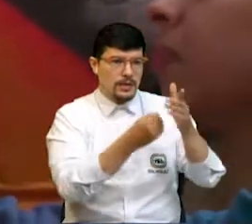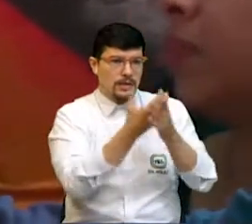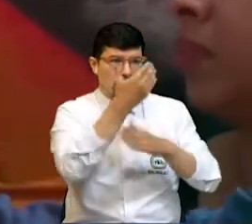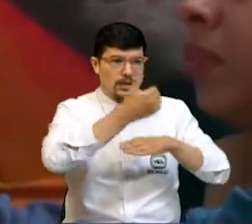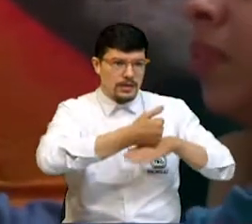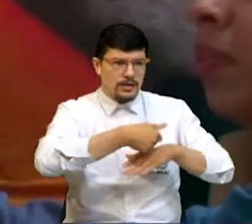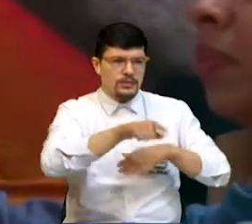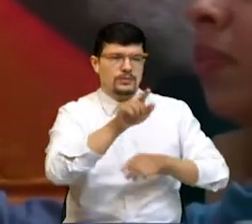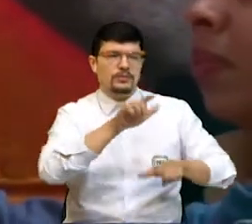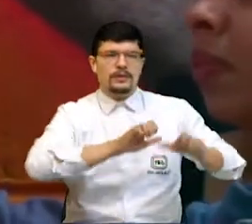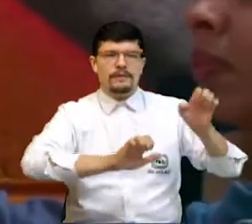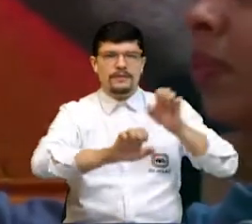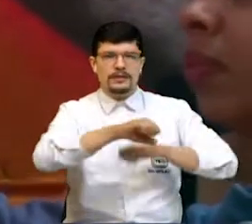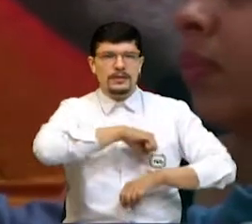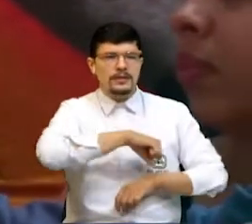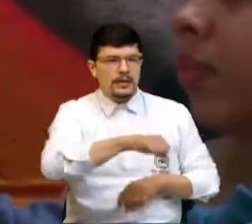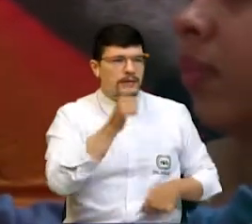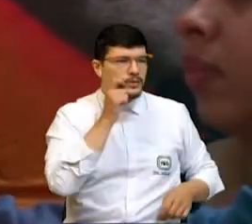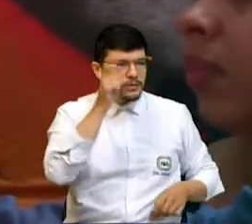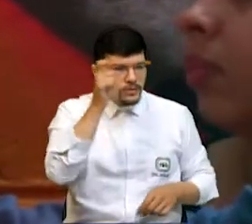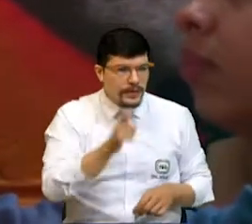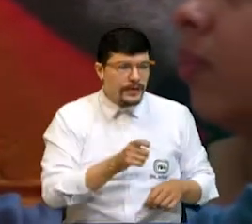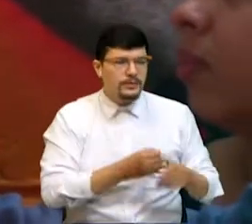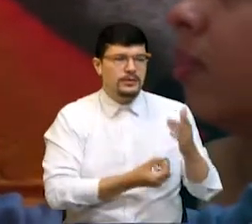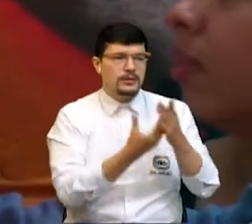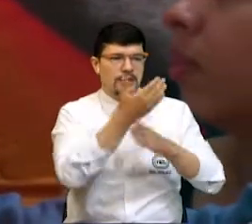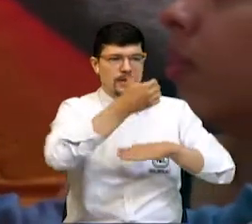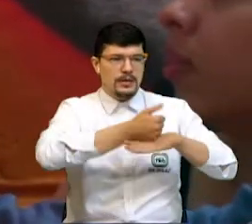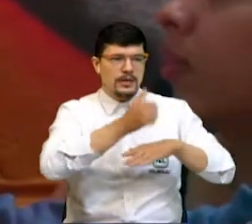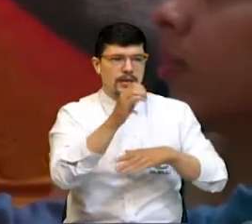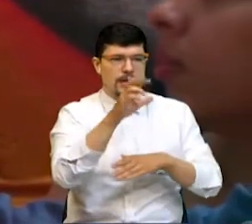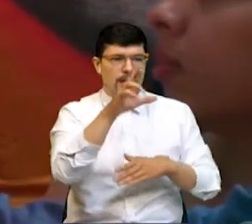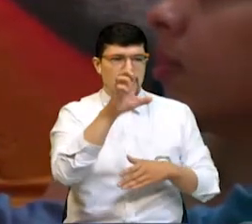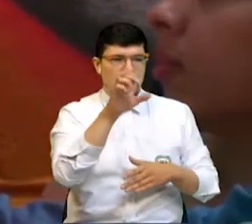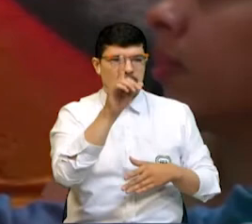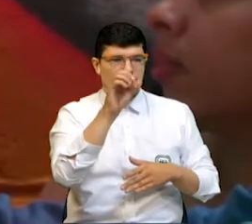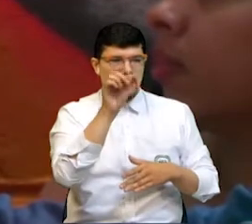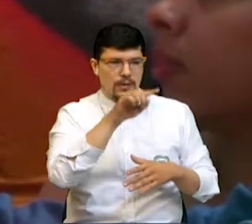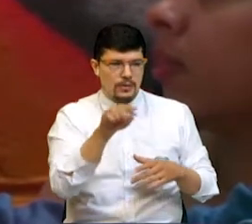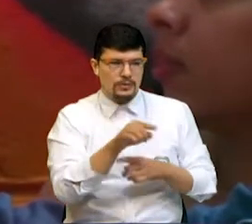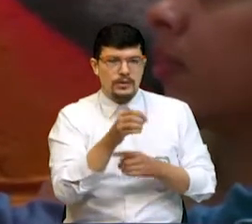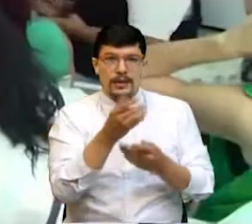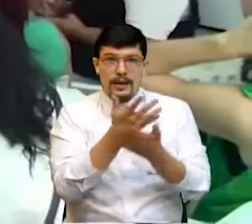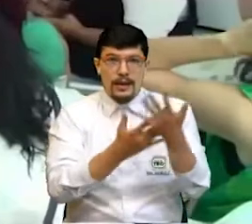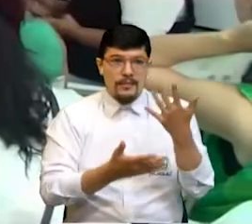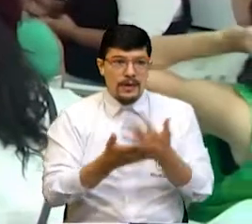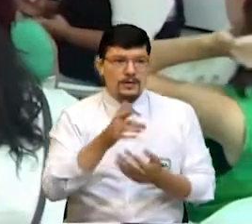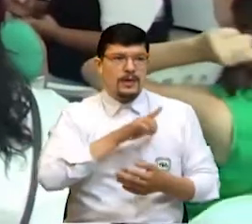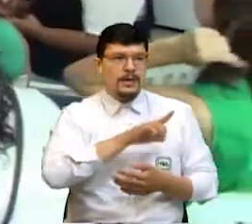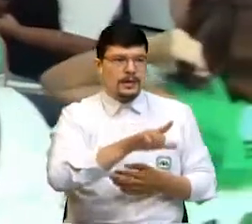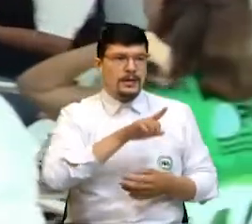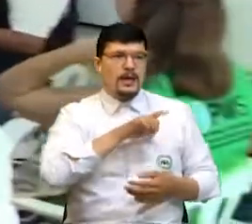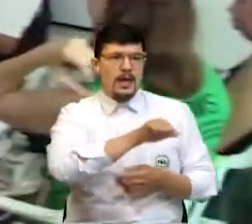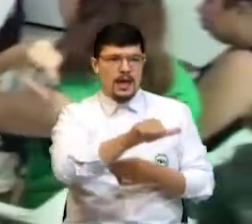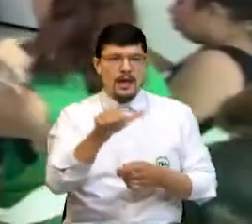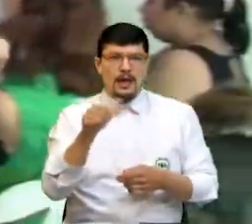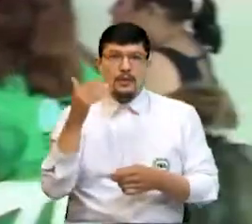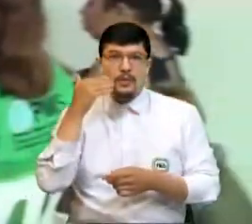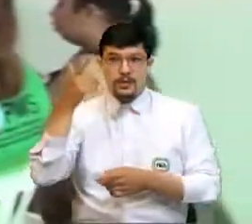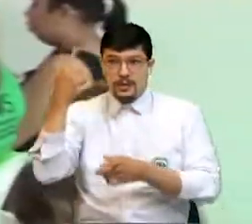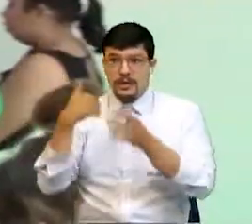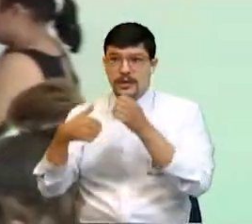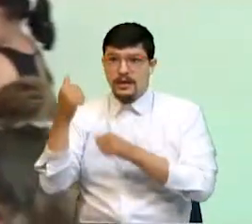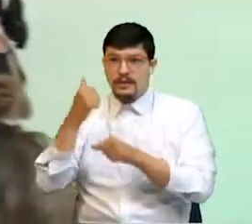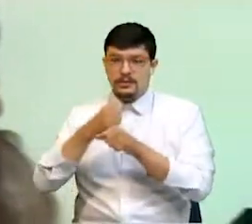los derechos humanos. Así nace Credos, de la mano de muchos líderes y lideresas. Según Credos, en